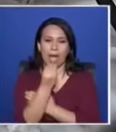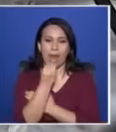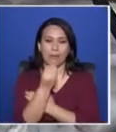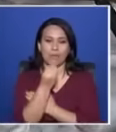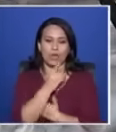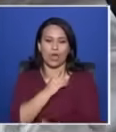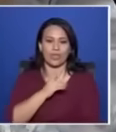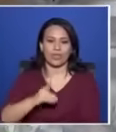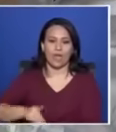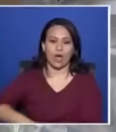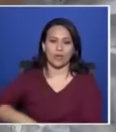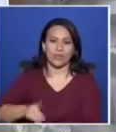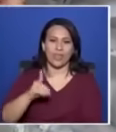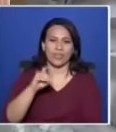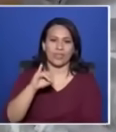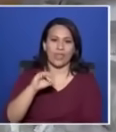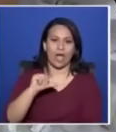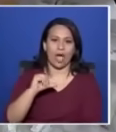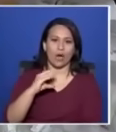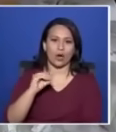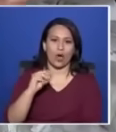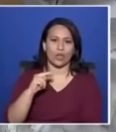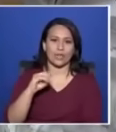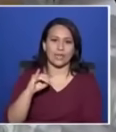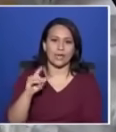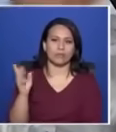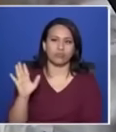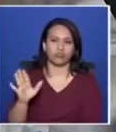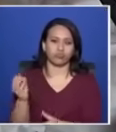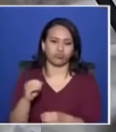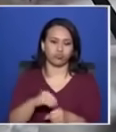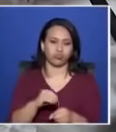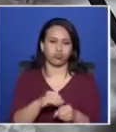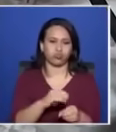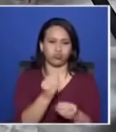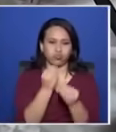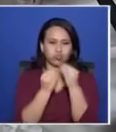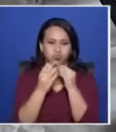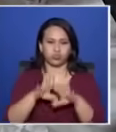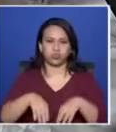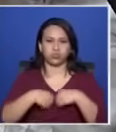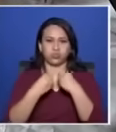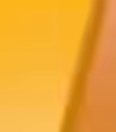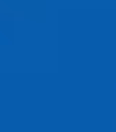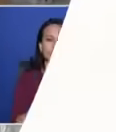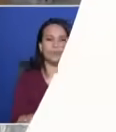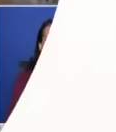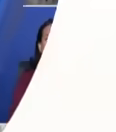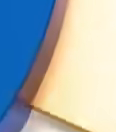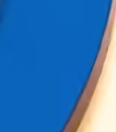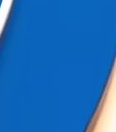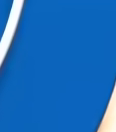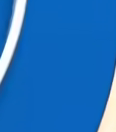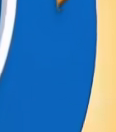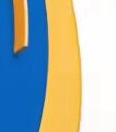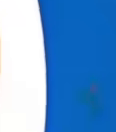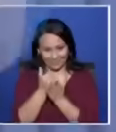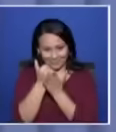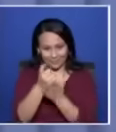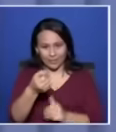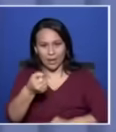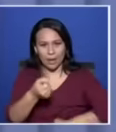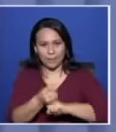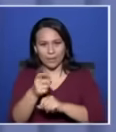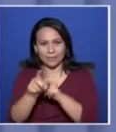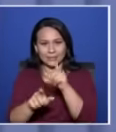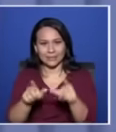sector de La Prosperina, su contingente y también pues sus donaciones. Ya lo sabe entonces, a seguir apoyando a